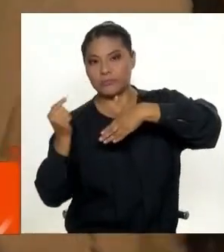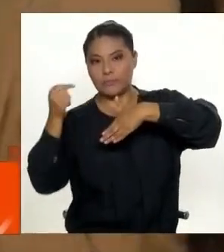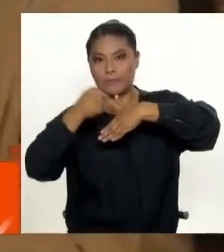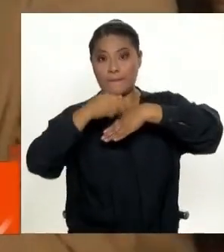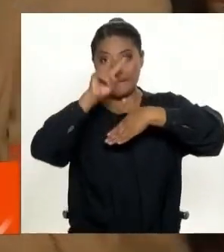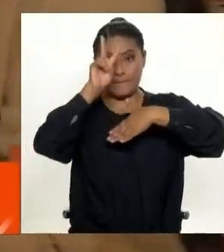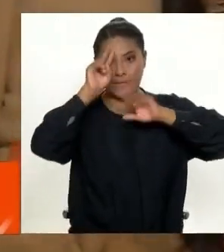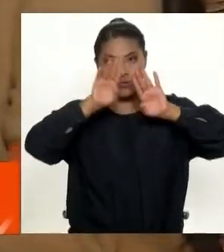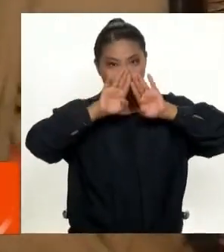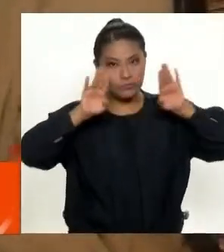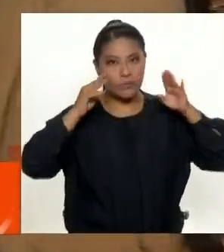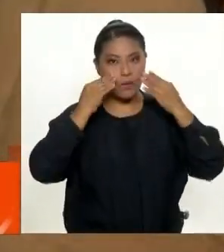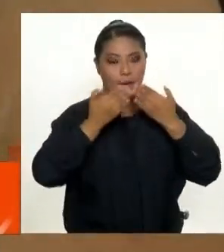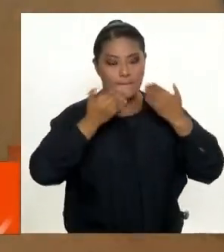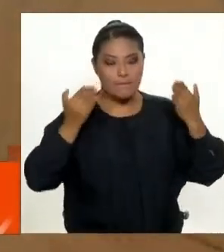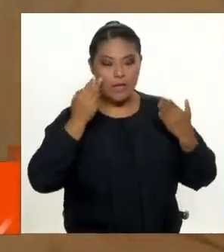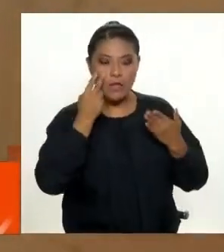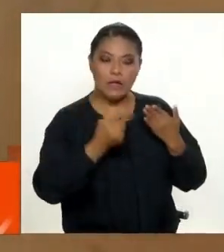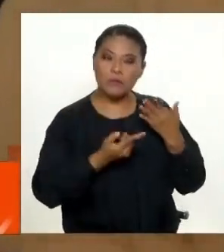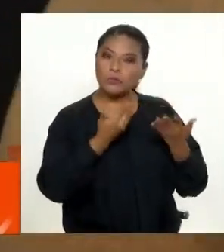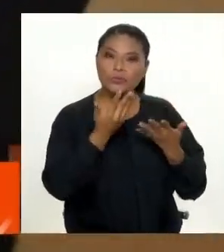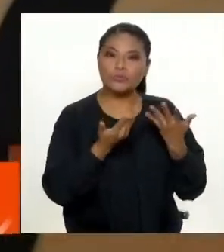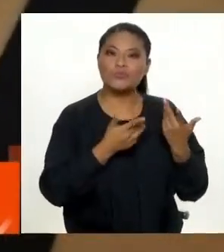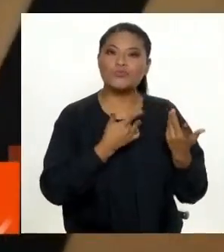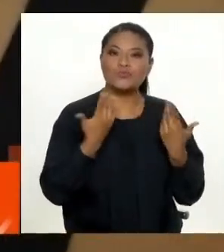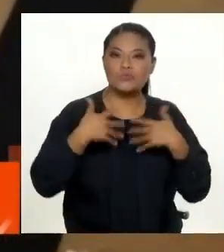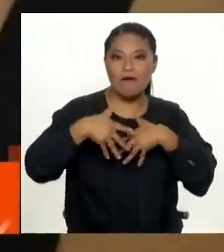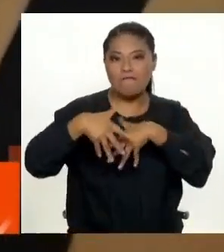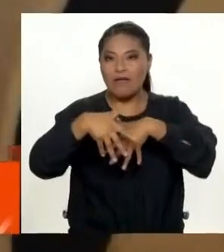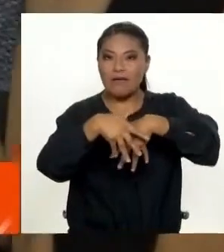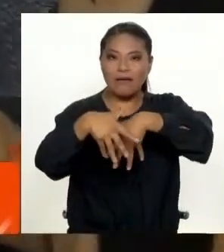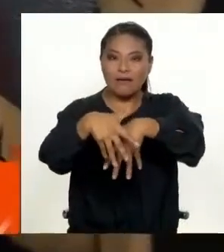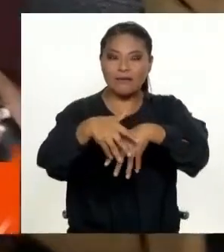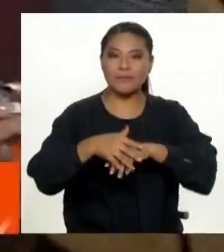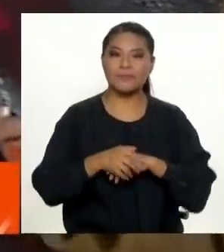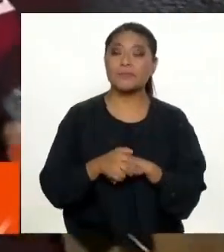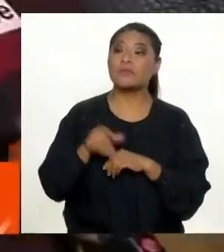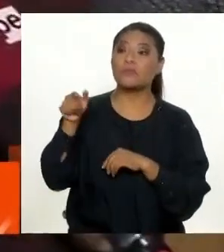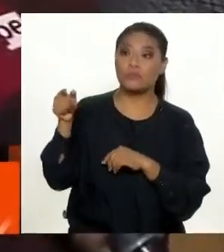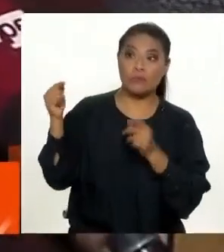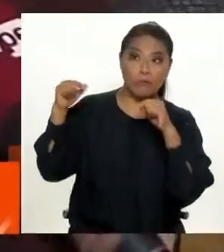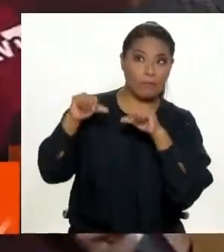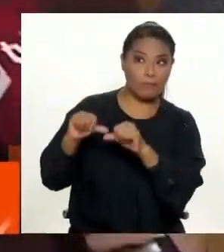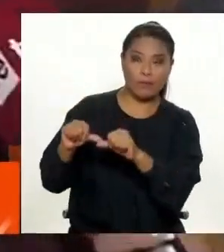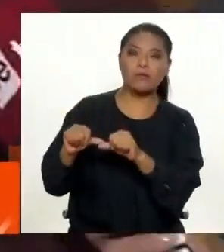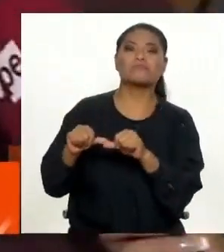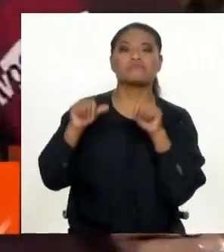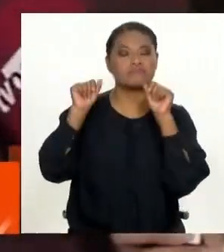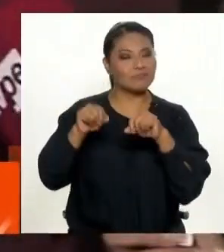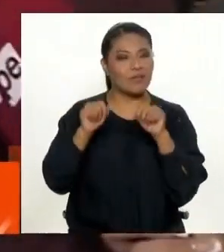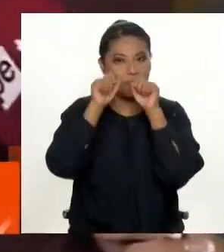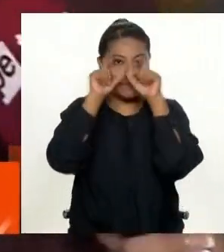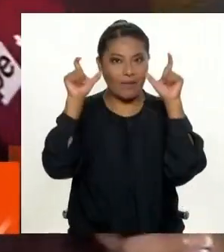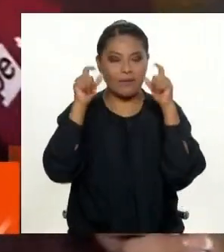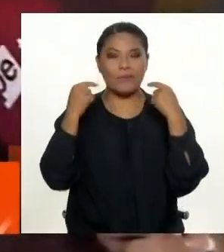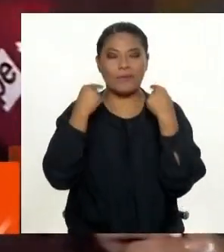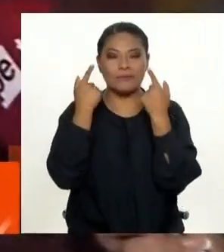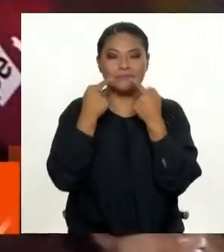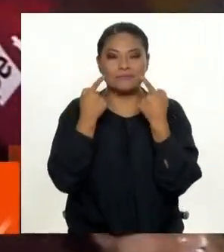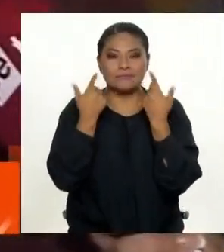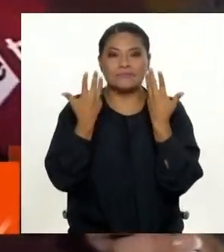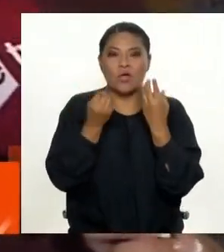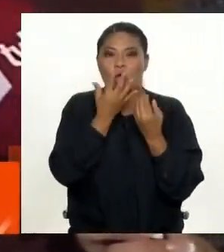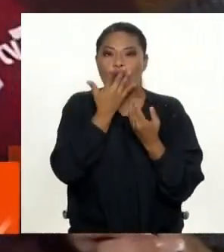desfiles, va a continuar hasta la medianoche. Sí, no, la verdad que admirados nosotros justamente por eso, por el